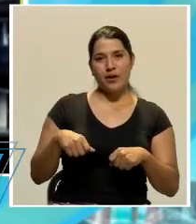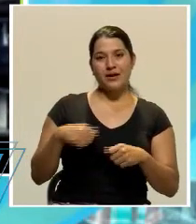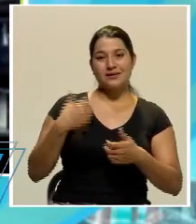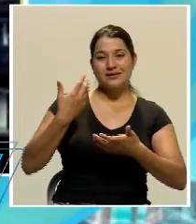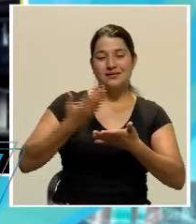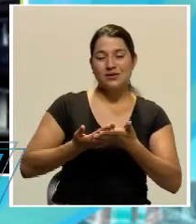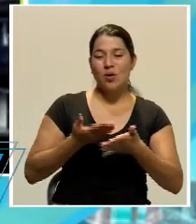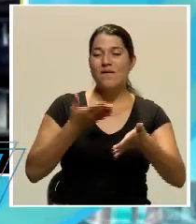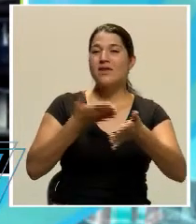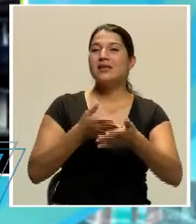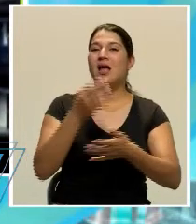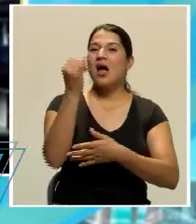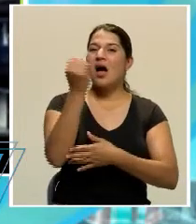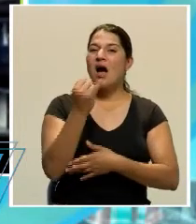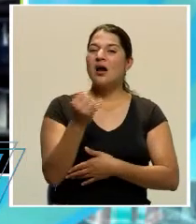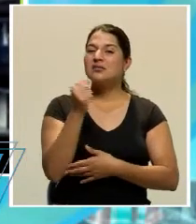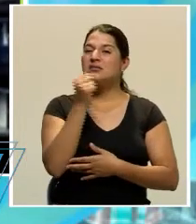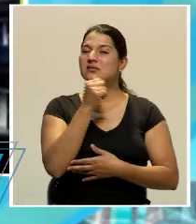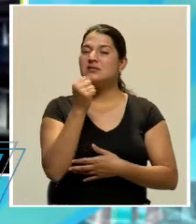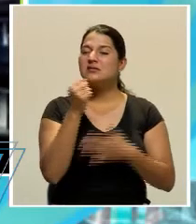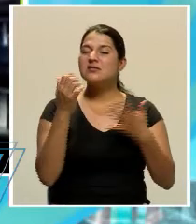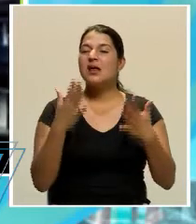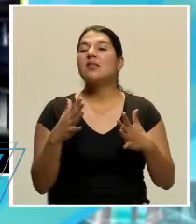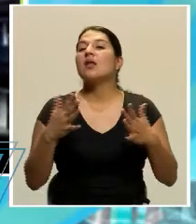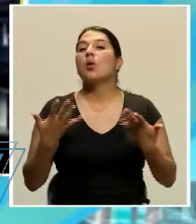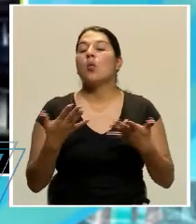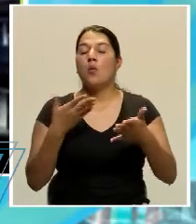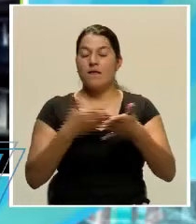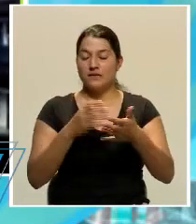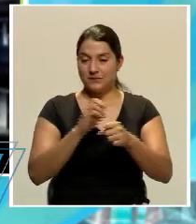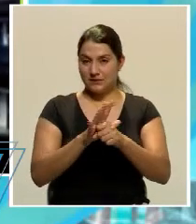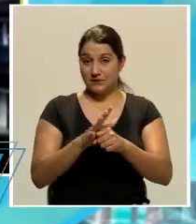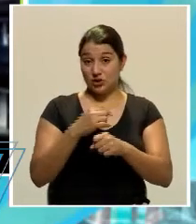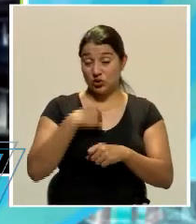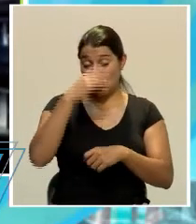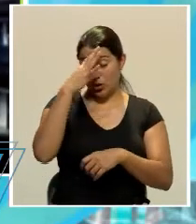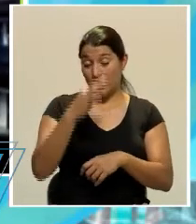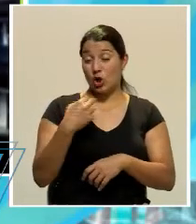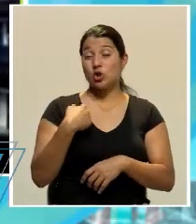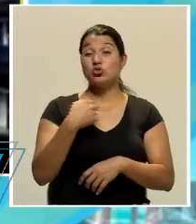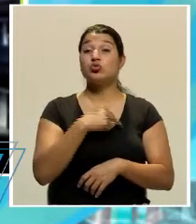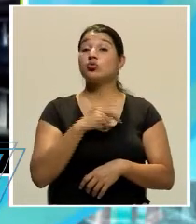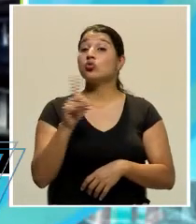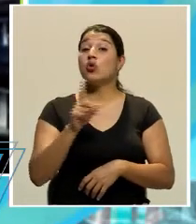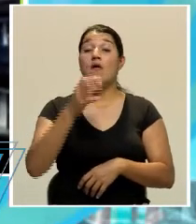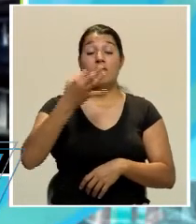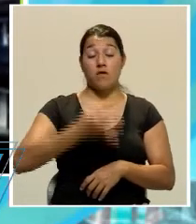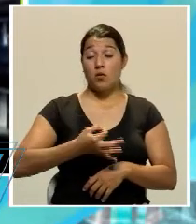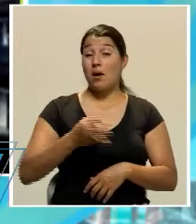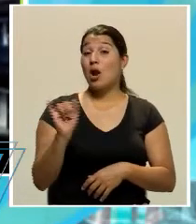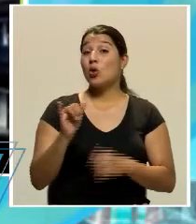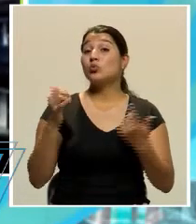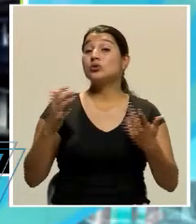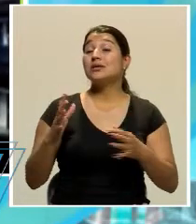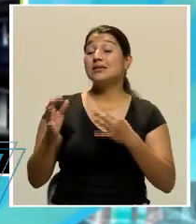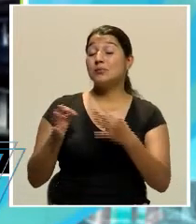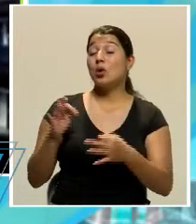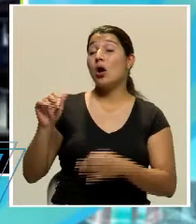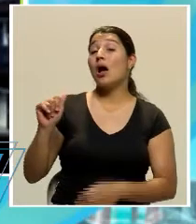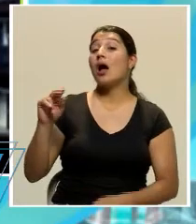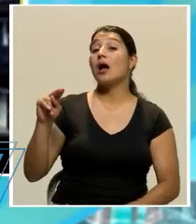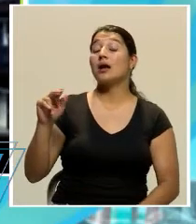sector artístico? Yo creo que éramos un sector informal en un porcentaje muy alto, como lo explicó Ana Beatriz,